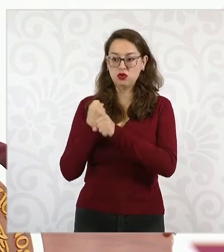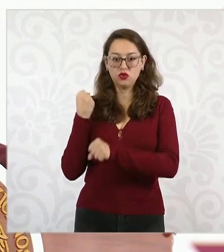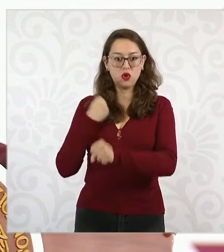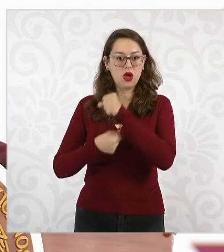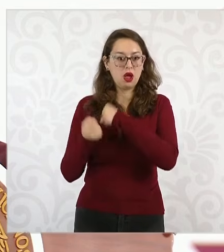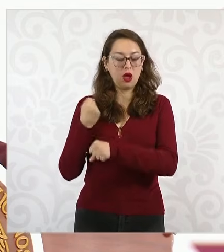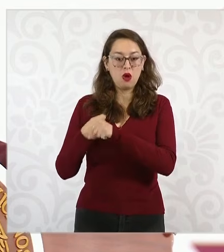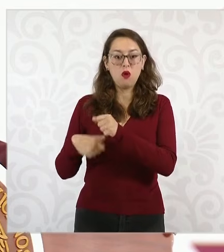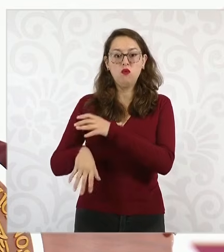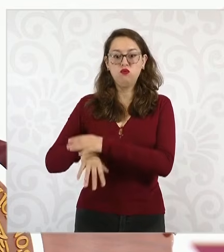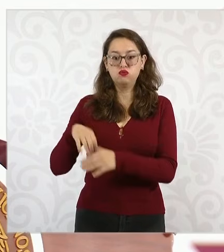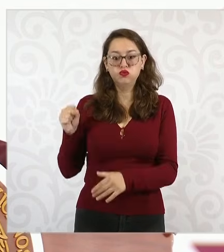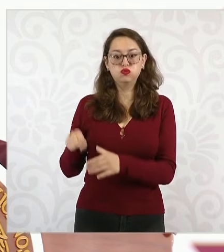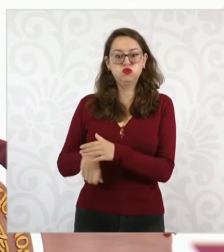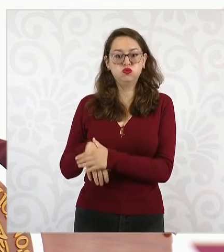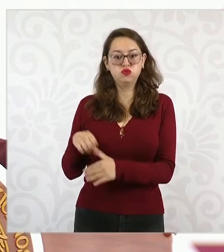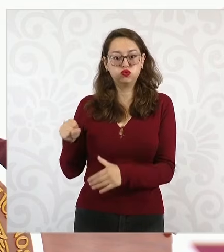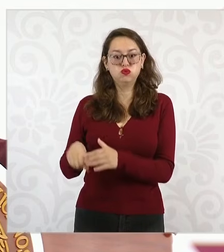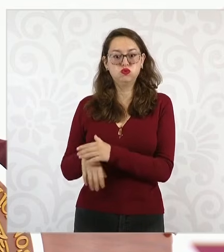a México,